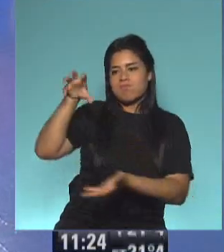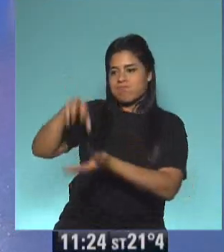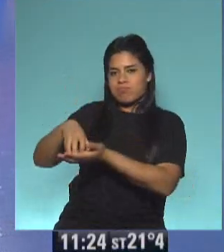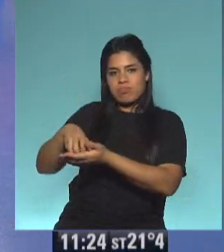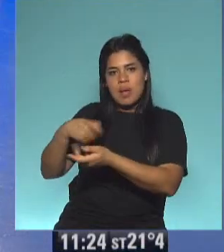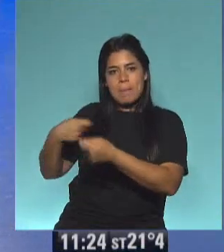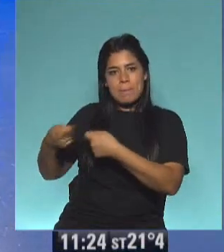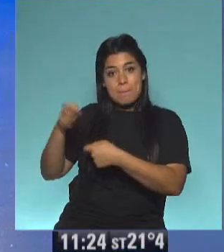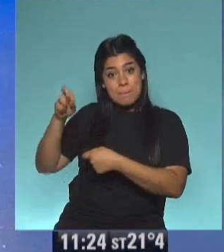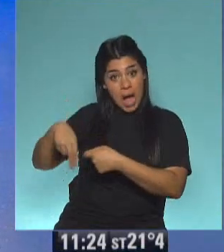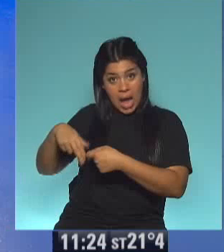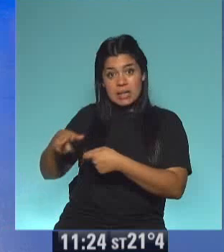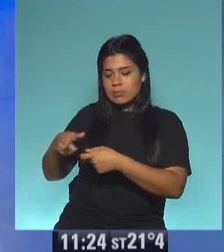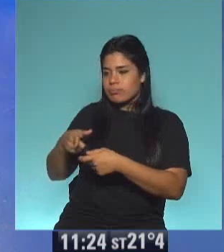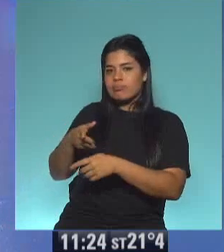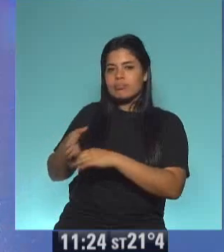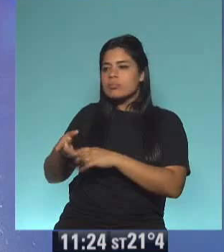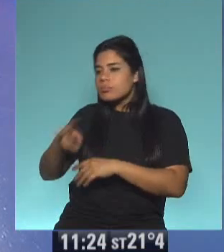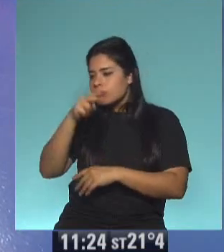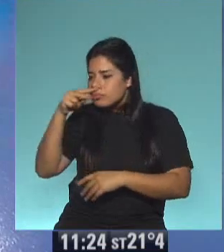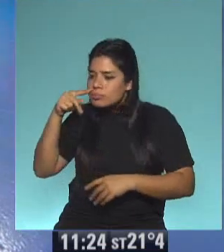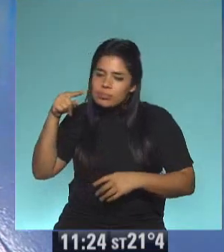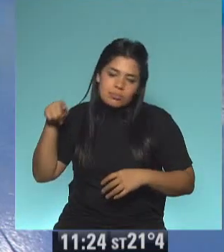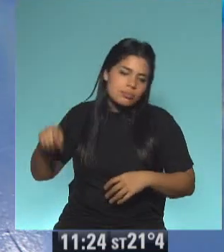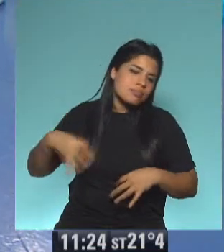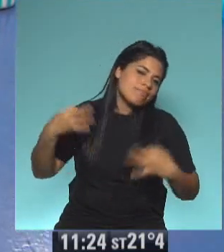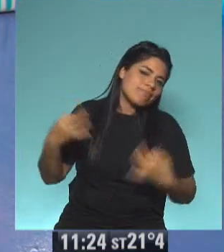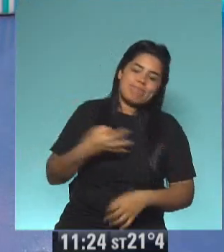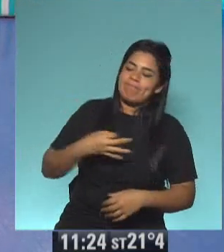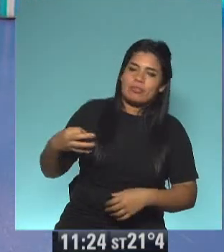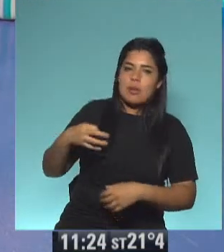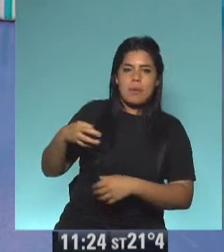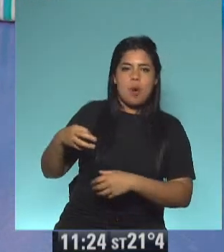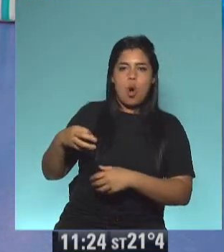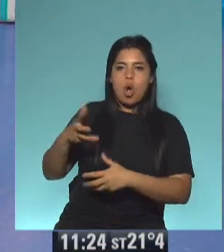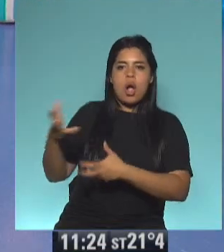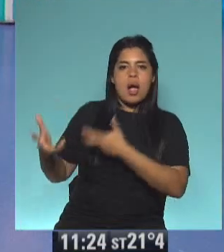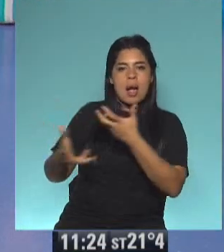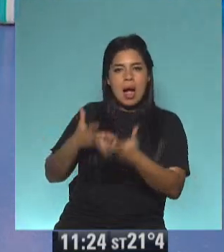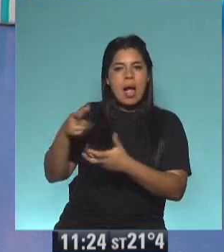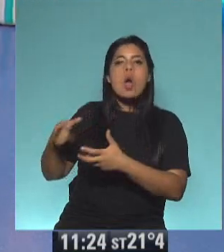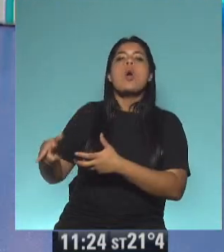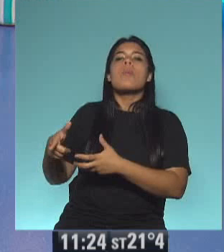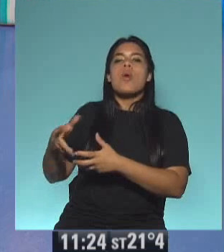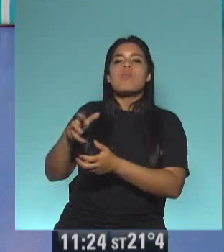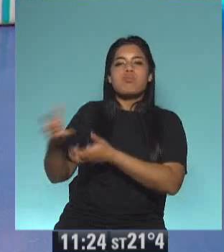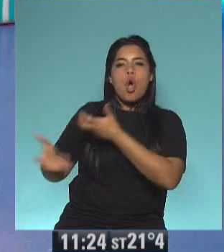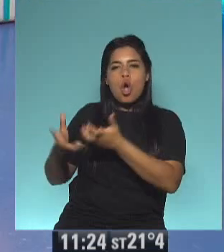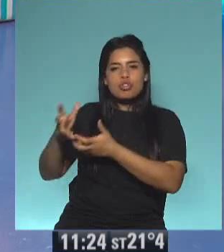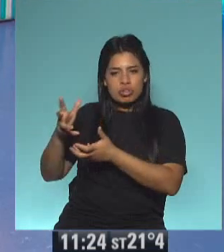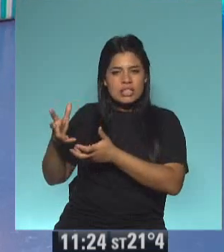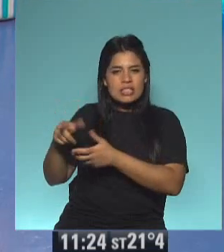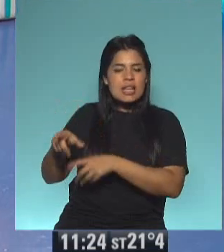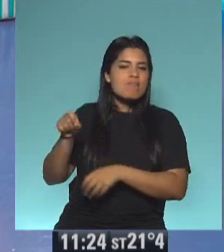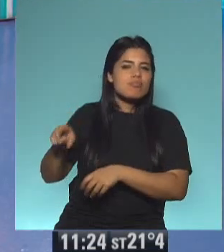recién horneado todo y se siente ese olor riquísimo de pancito. ¡Qué rico! Me hace pensar en la historia que estamos leyendo. Ay, sí, bueno,